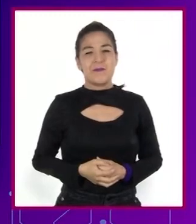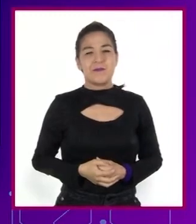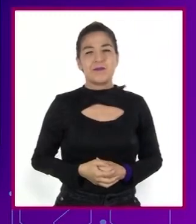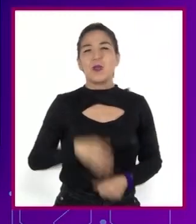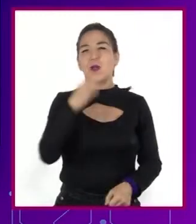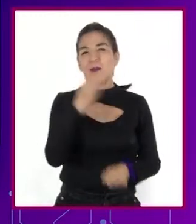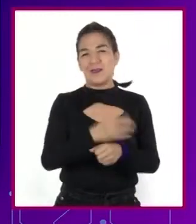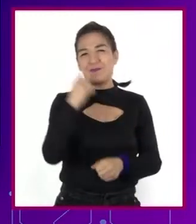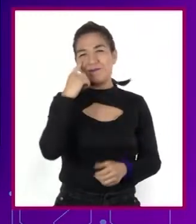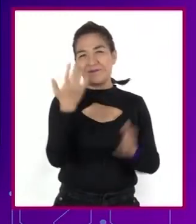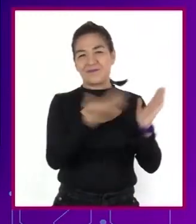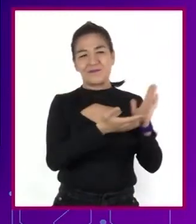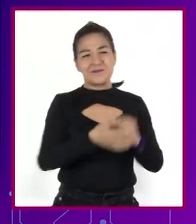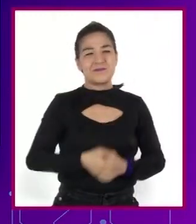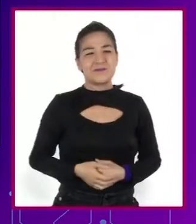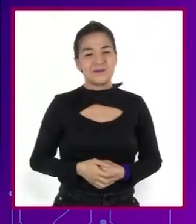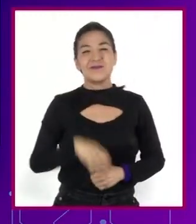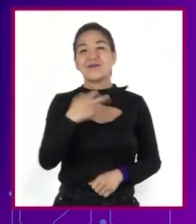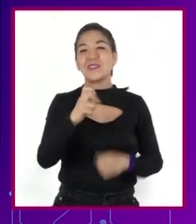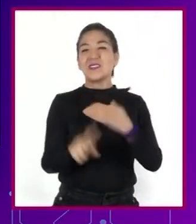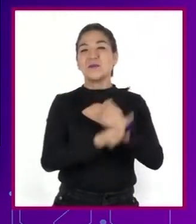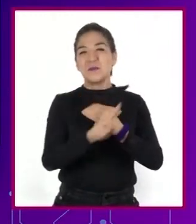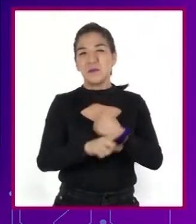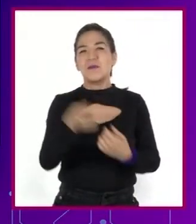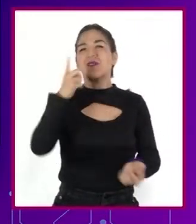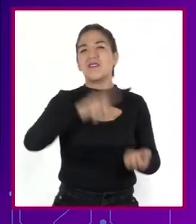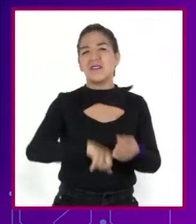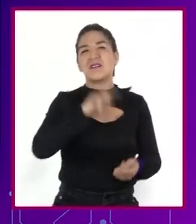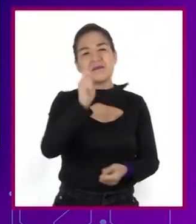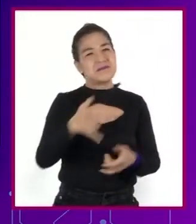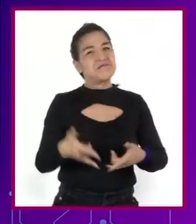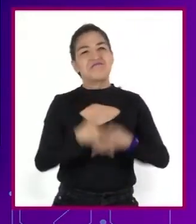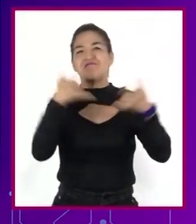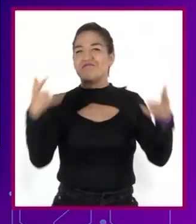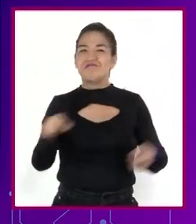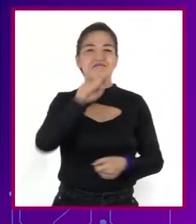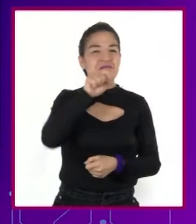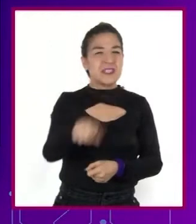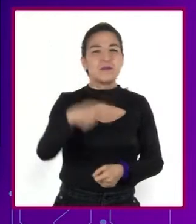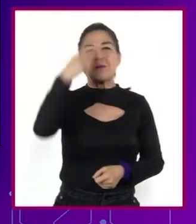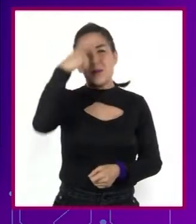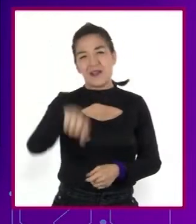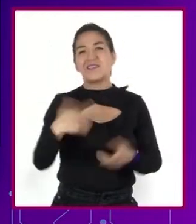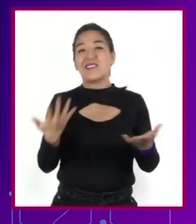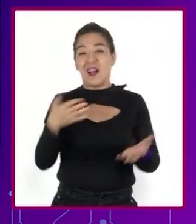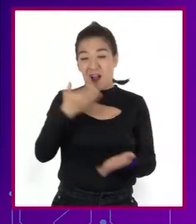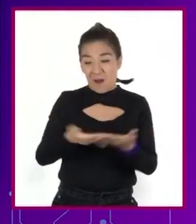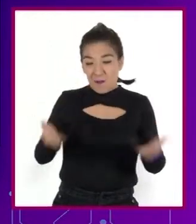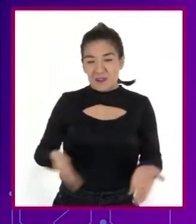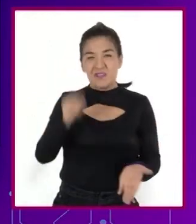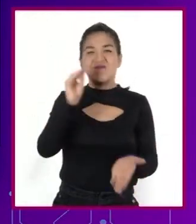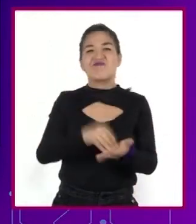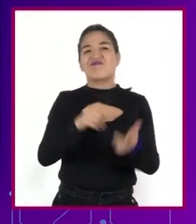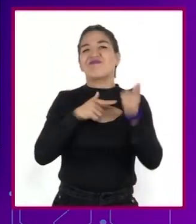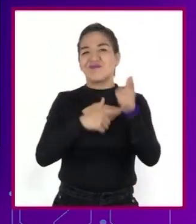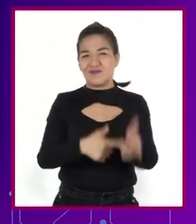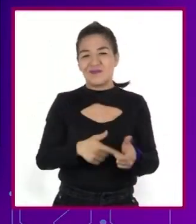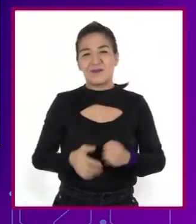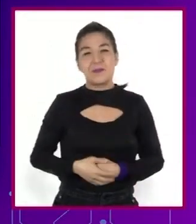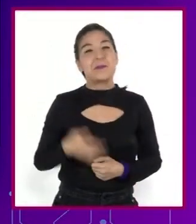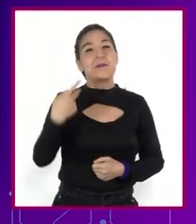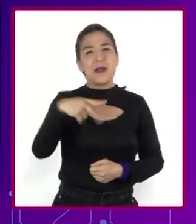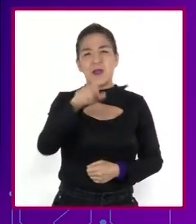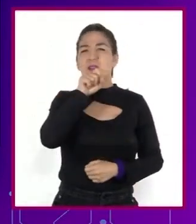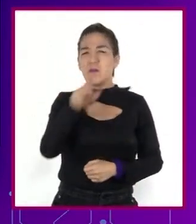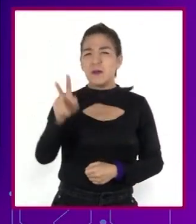Como hemos visto, los grandes problemas globales tienen antecedentes históricos cuyo impacto sigue vigente. Sin embargo,